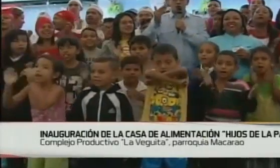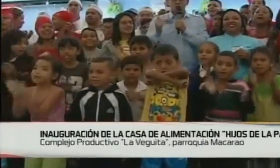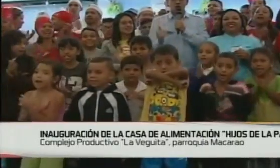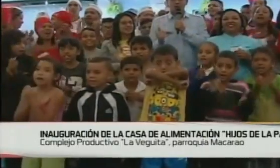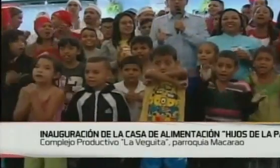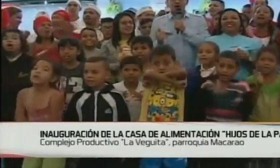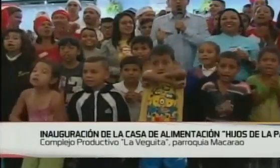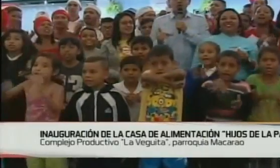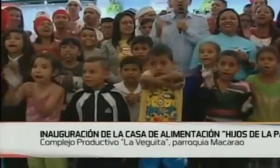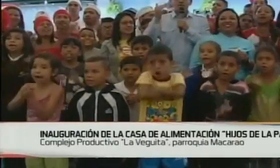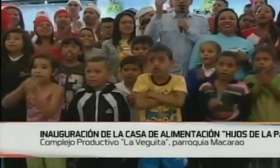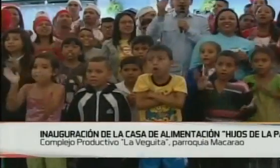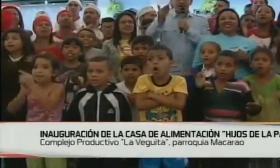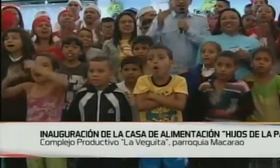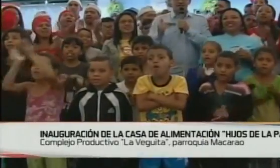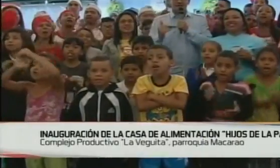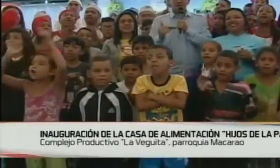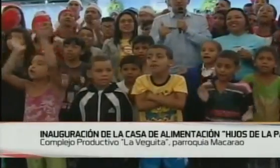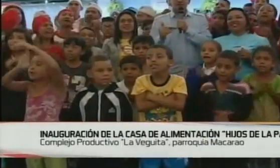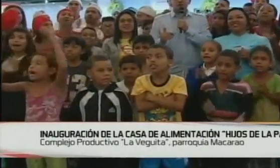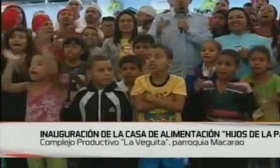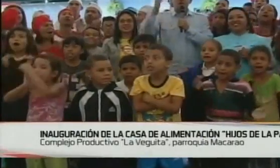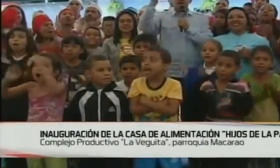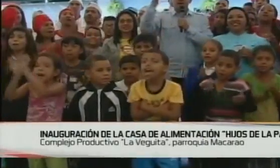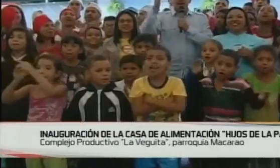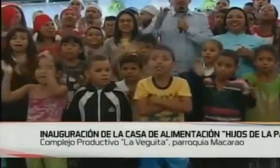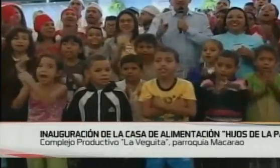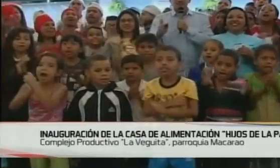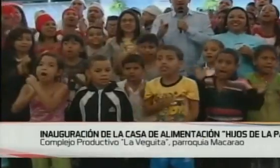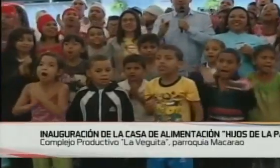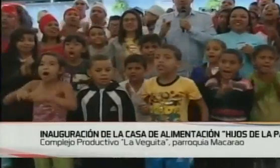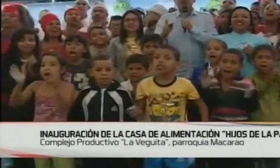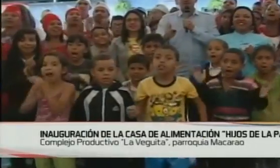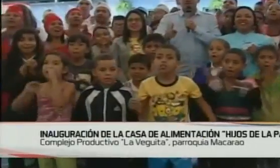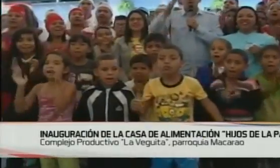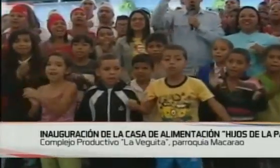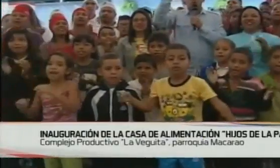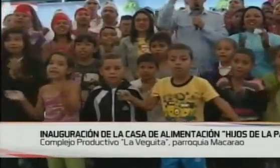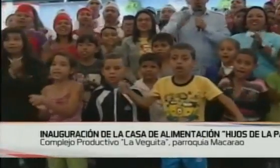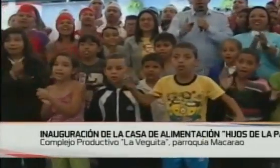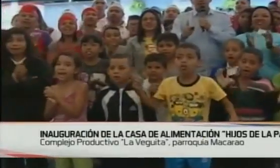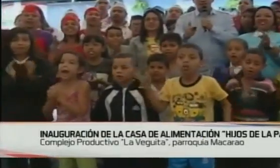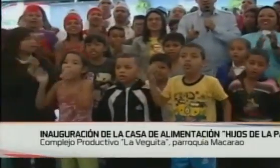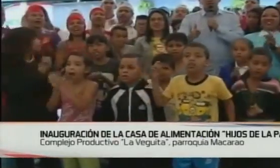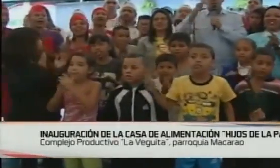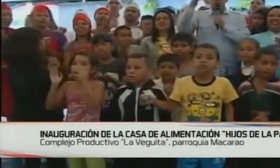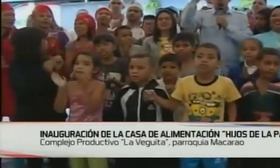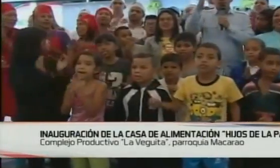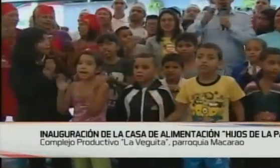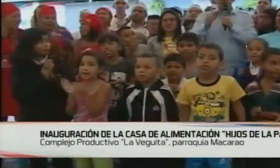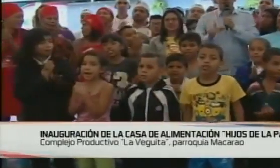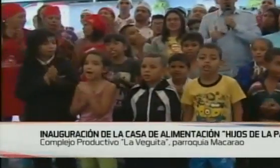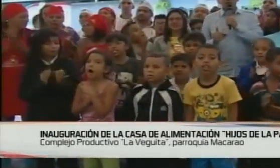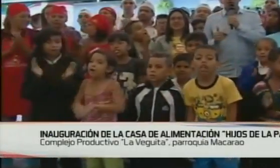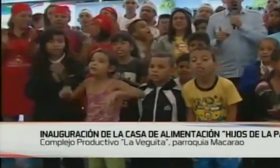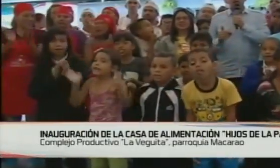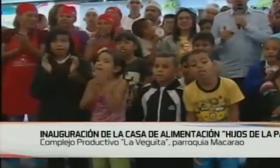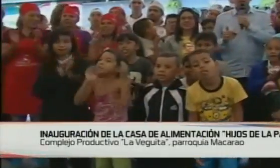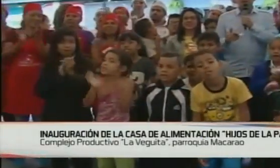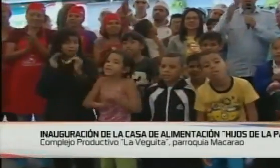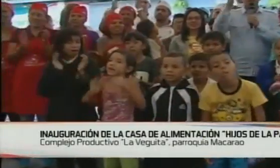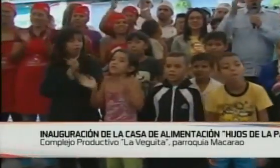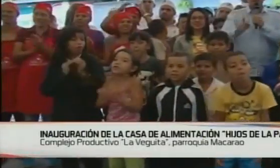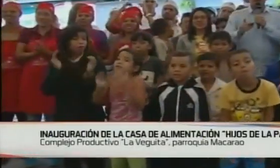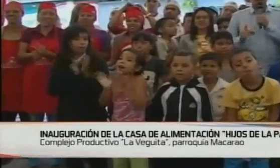de los recursos aprobados para las casas de alimentación y garantizar, presidente, cumplir la meta que usted nos está